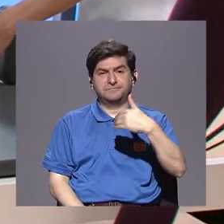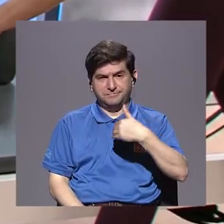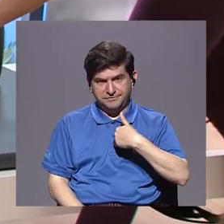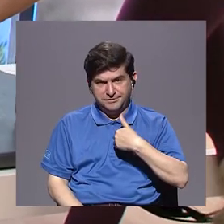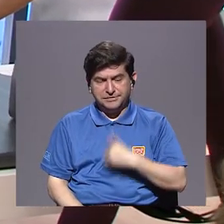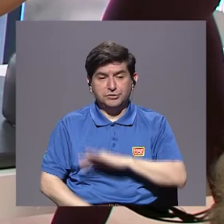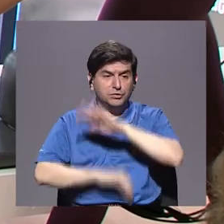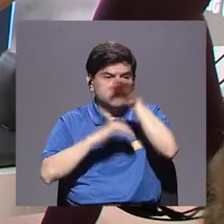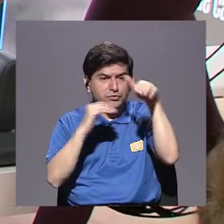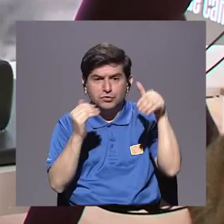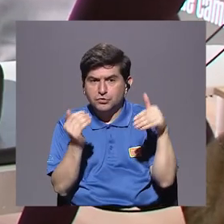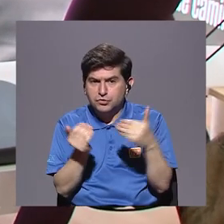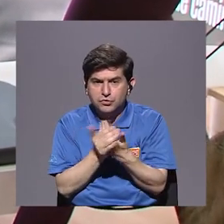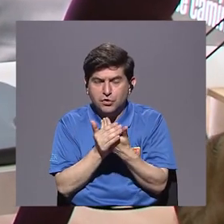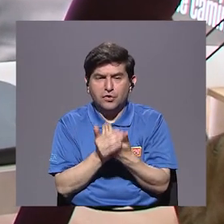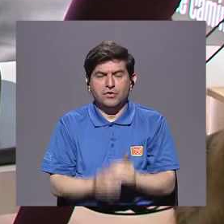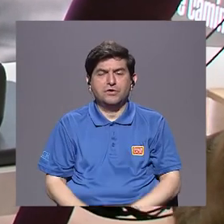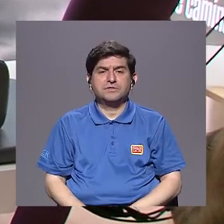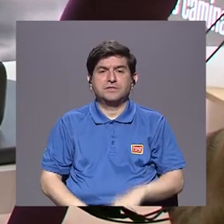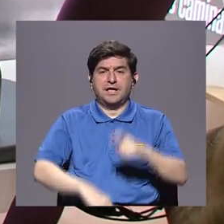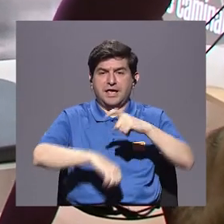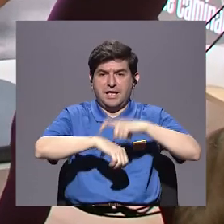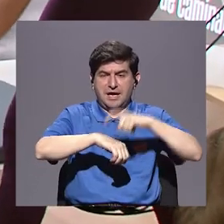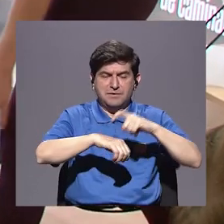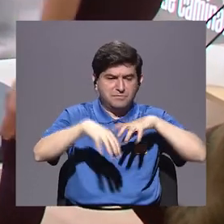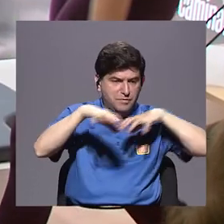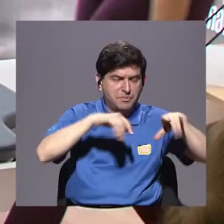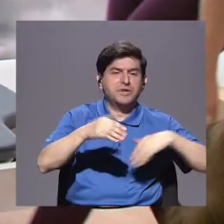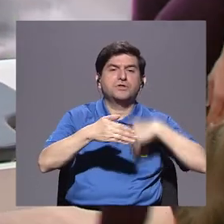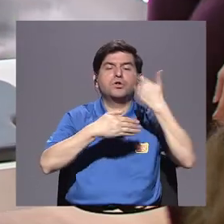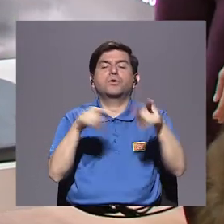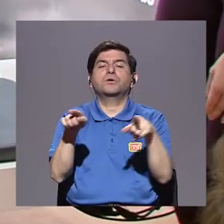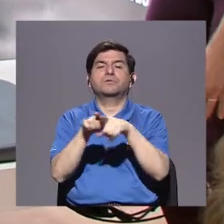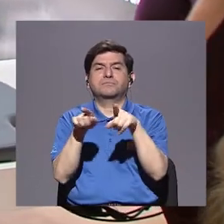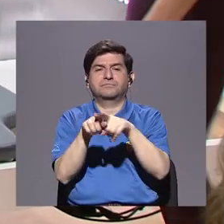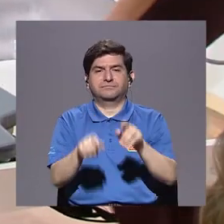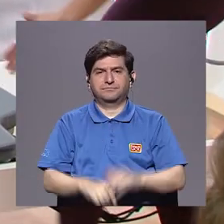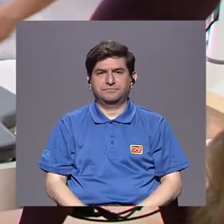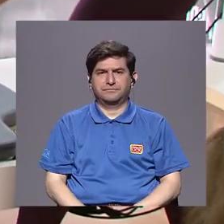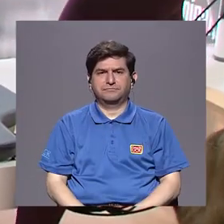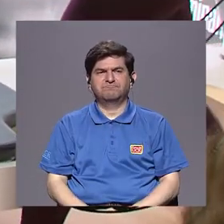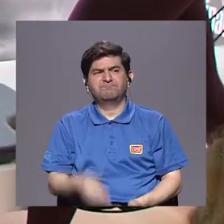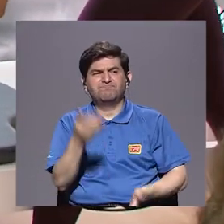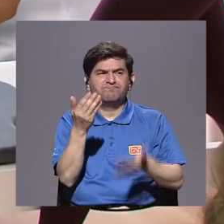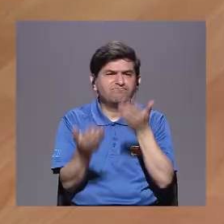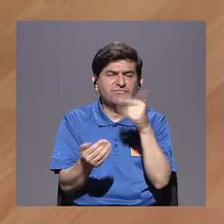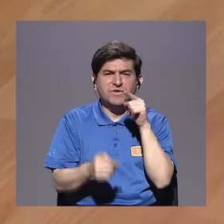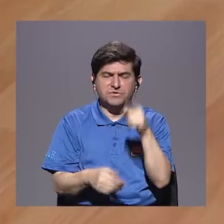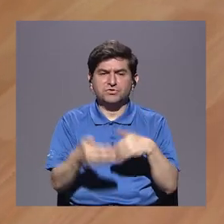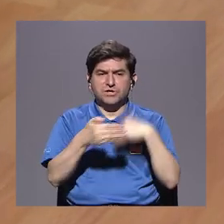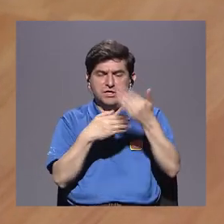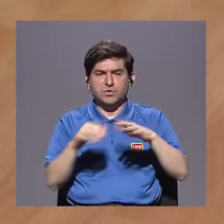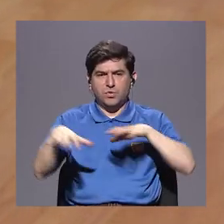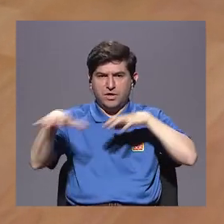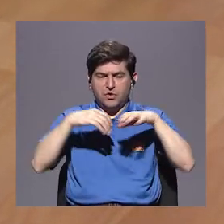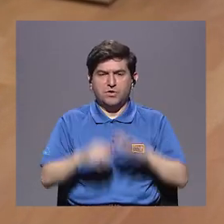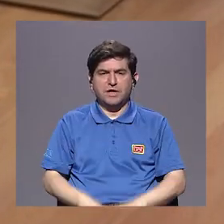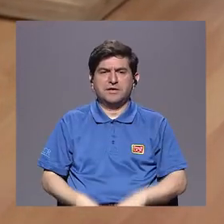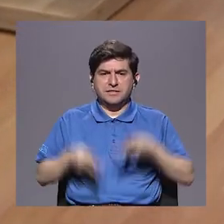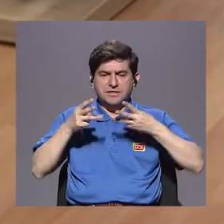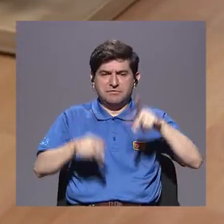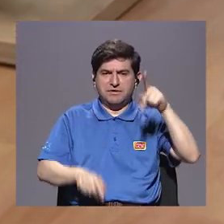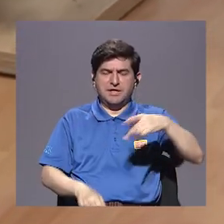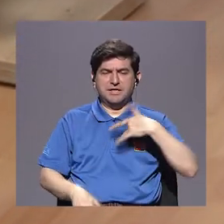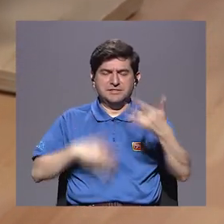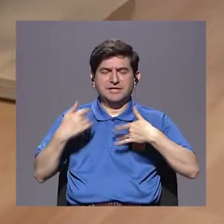beneficios, obtener todos los beneficios durante la sesión y después de la sesión. Es muy probable que usted después de una sesión de Pilates